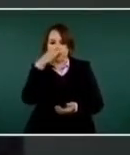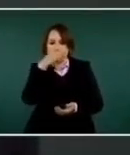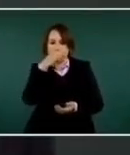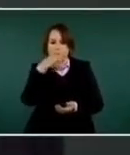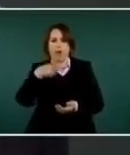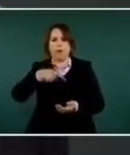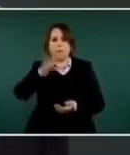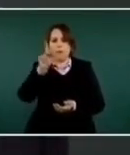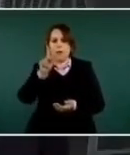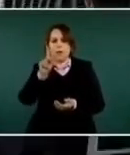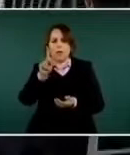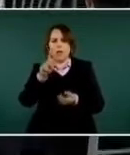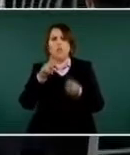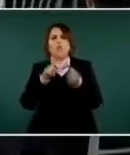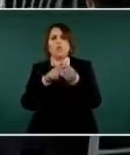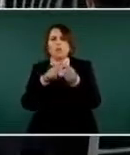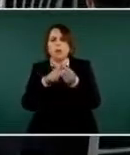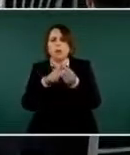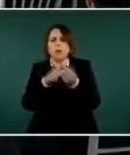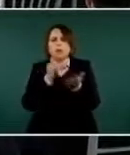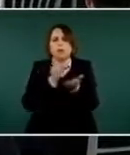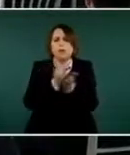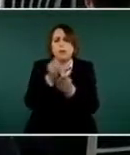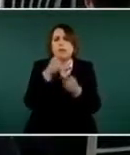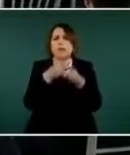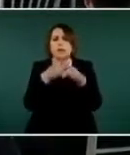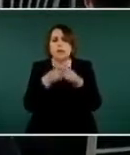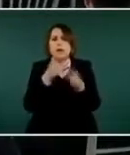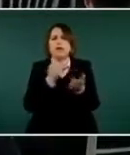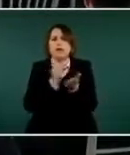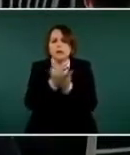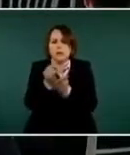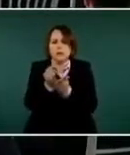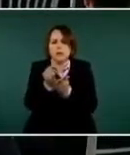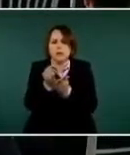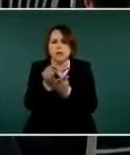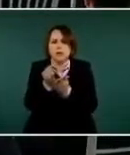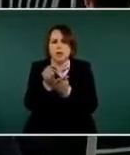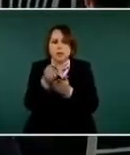La Constitución. No es conmigo, es con la ley.